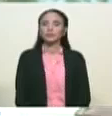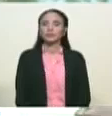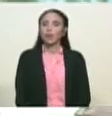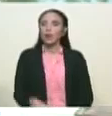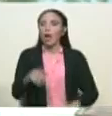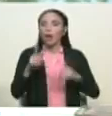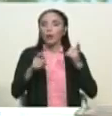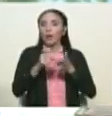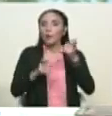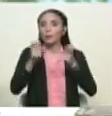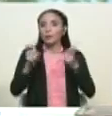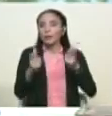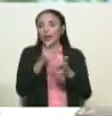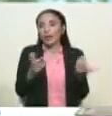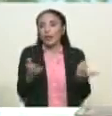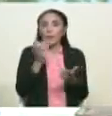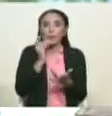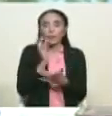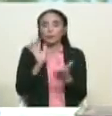minimalismo.